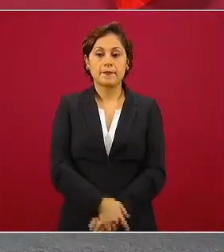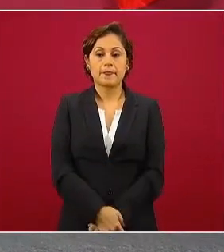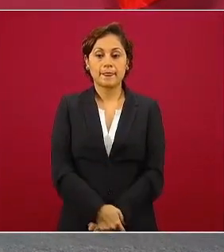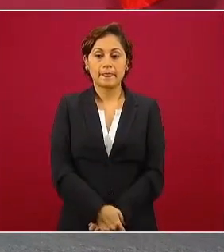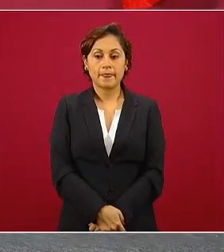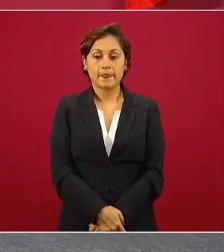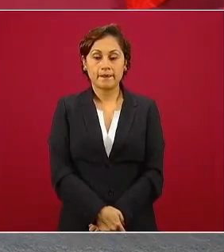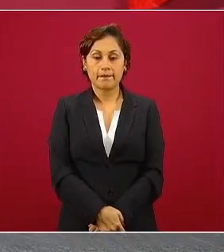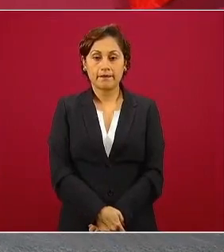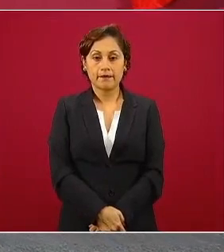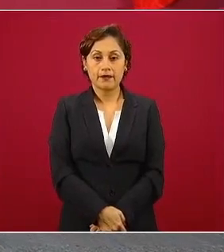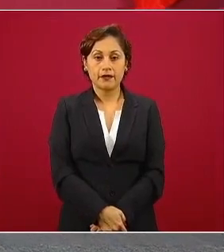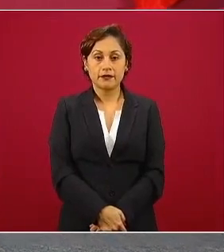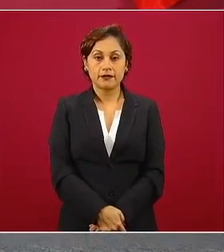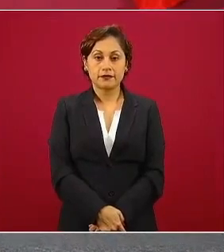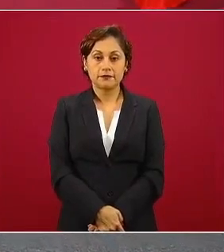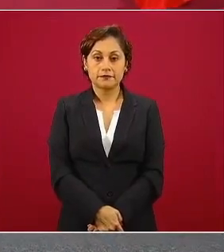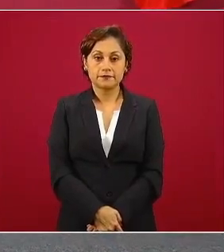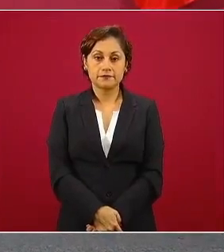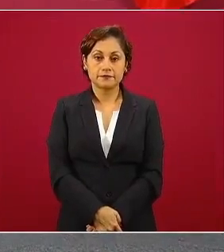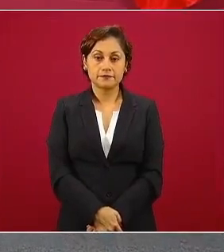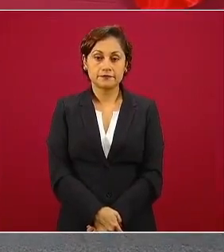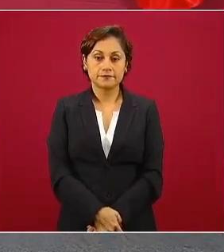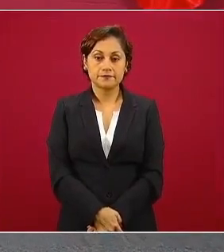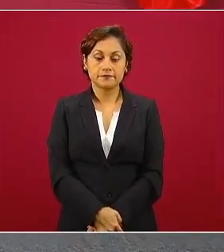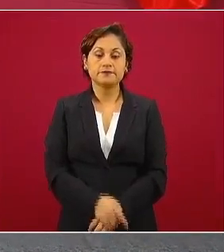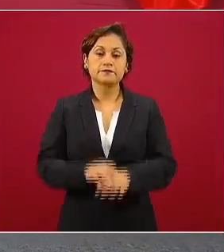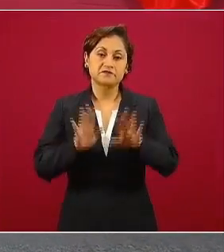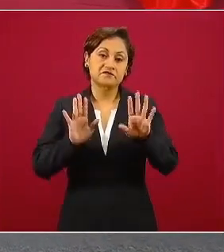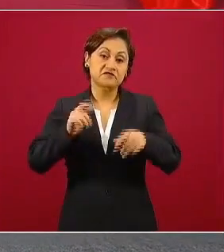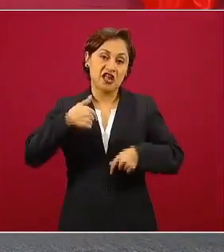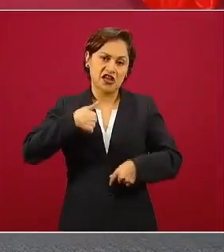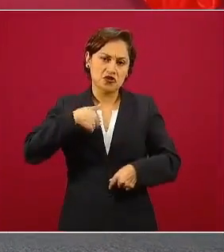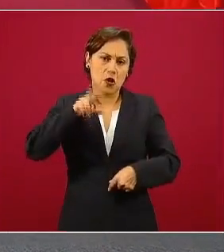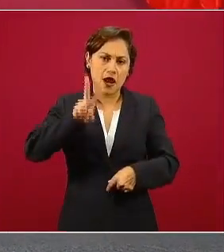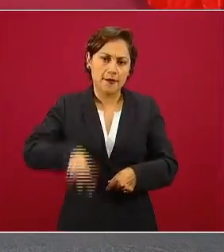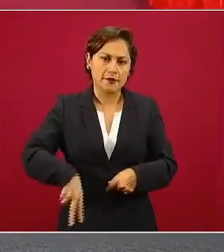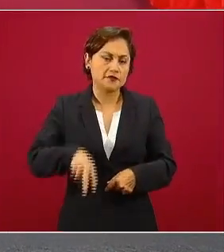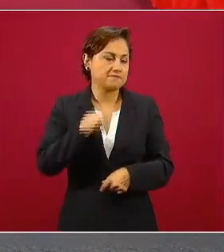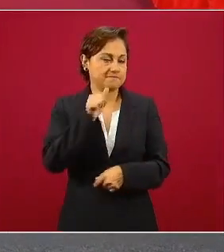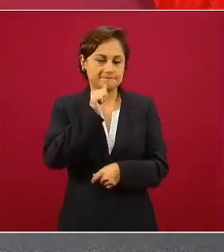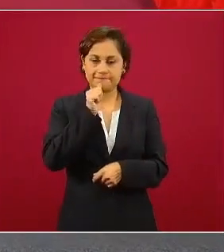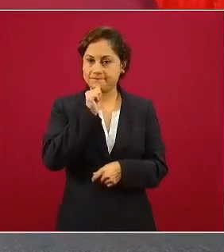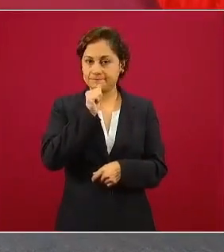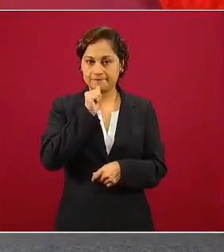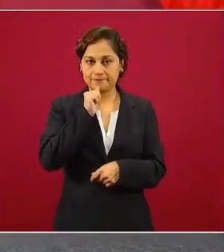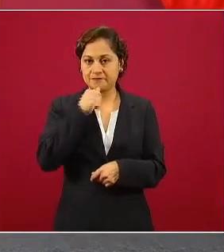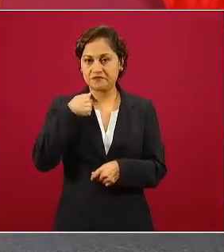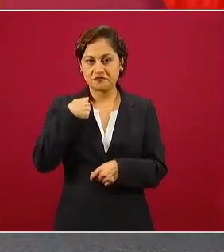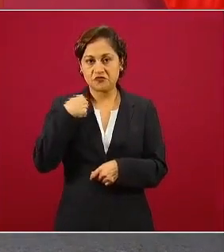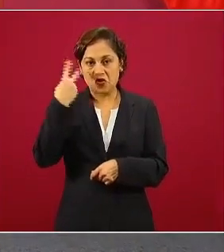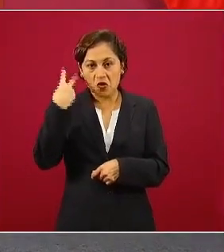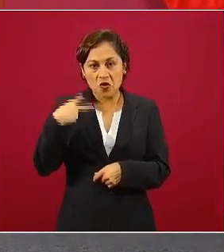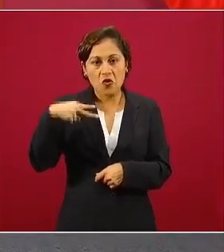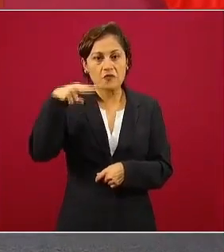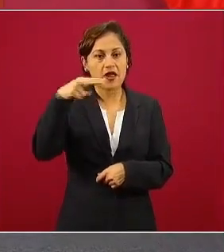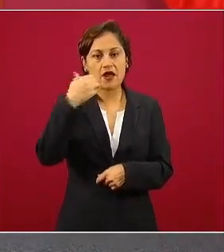De por sí yo todavía no decidía porque no quiero viajar